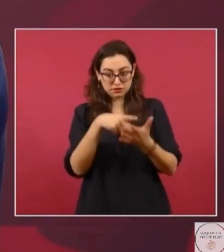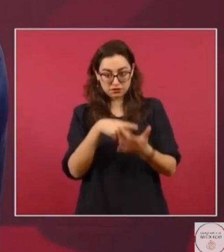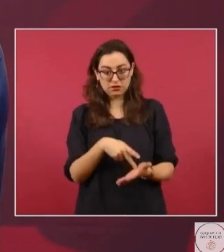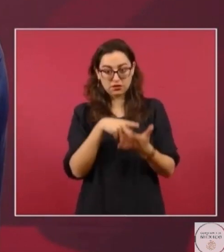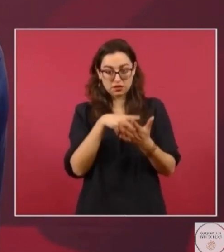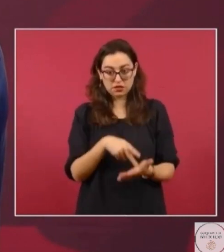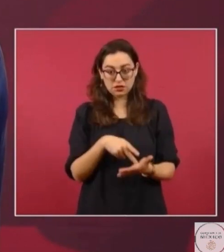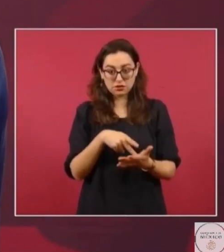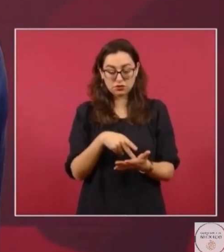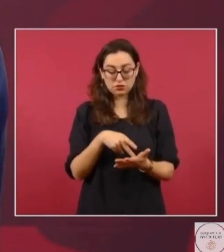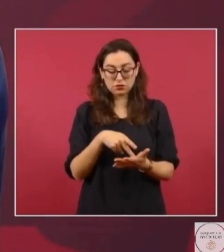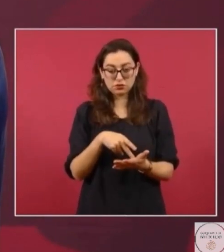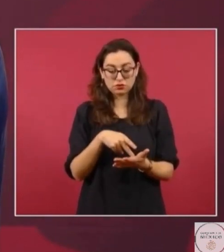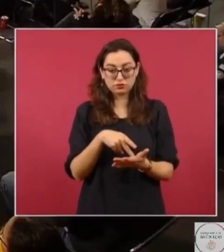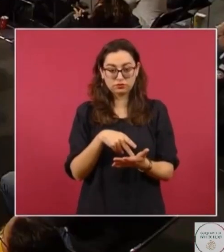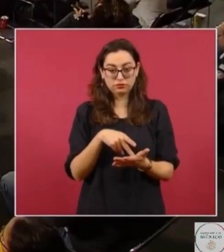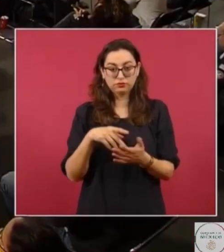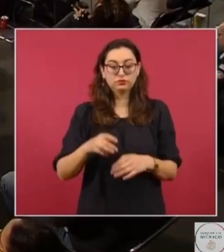el salario.